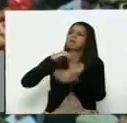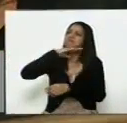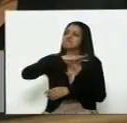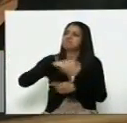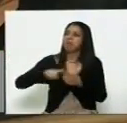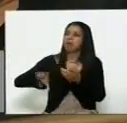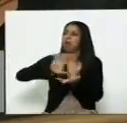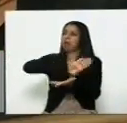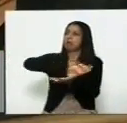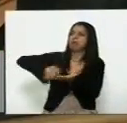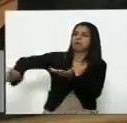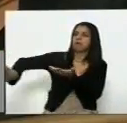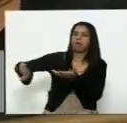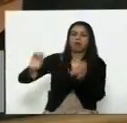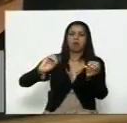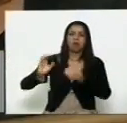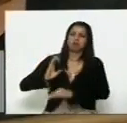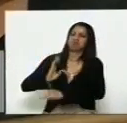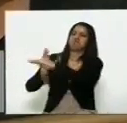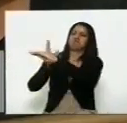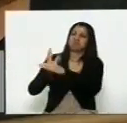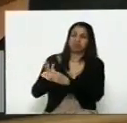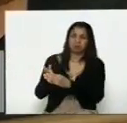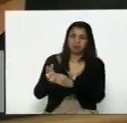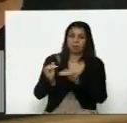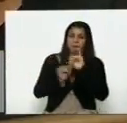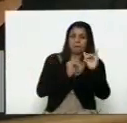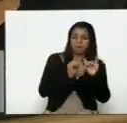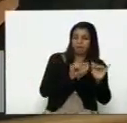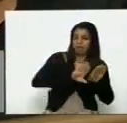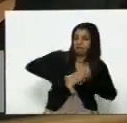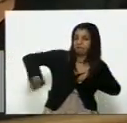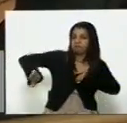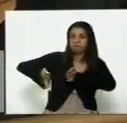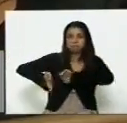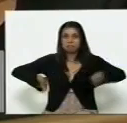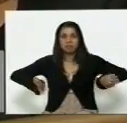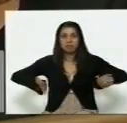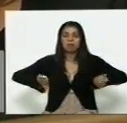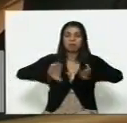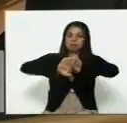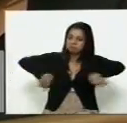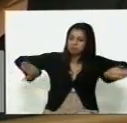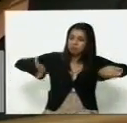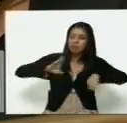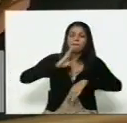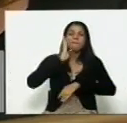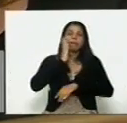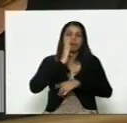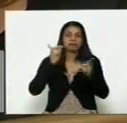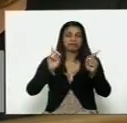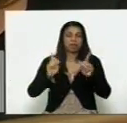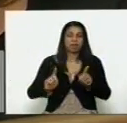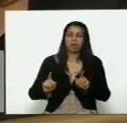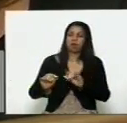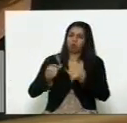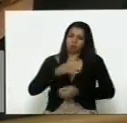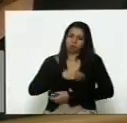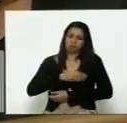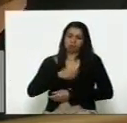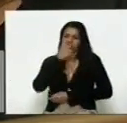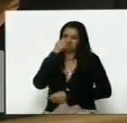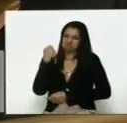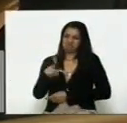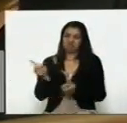aislamiento, obstaculización del apego inmediato, menoscabo de la lactancia materna y amenazas